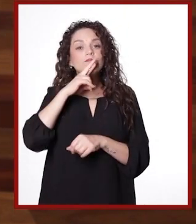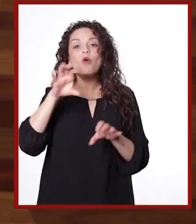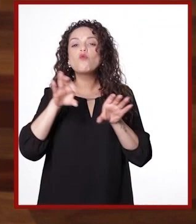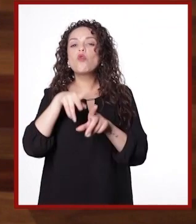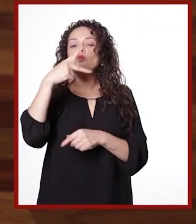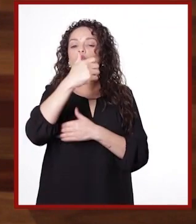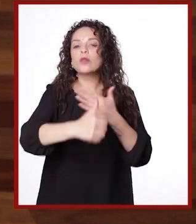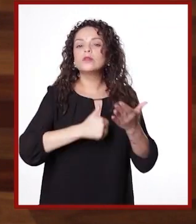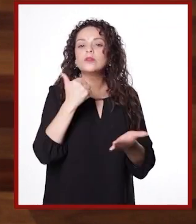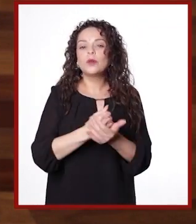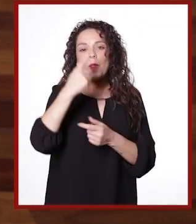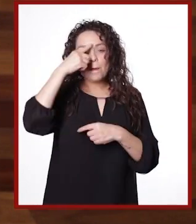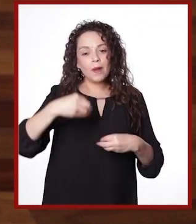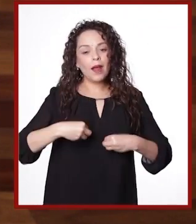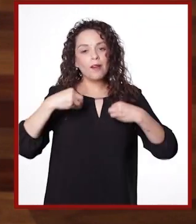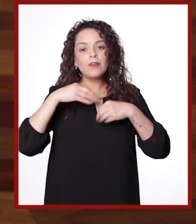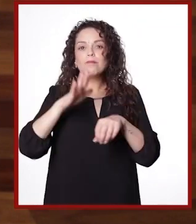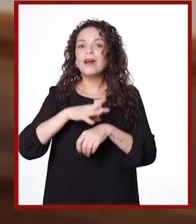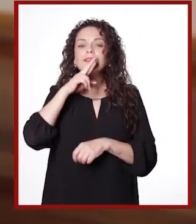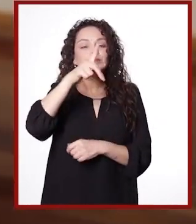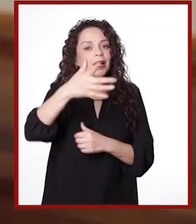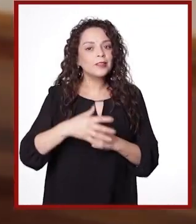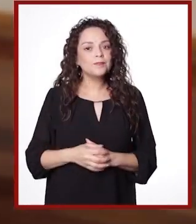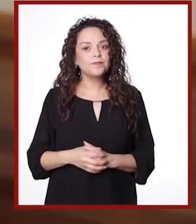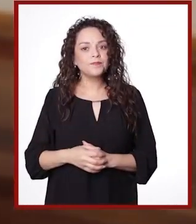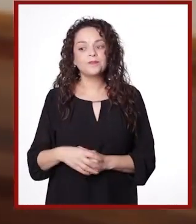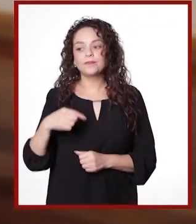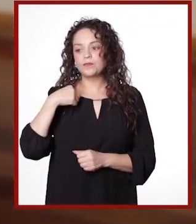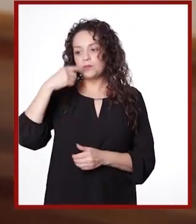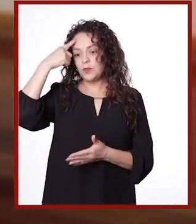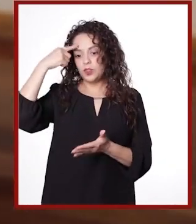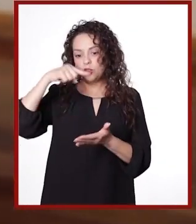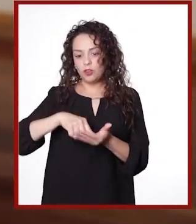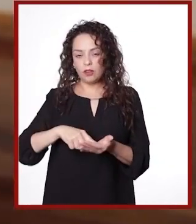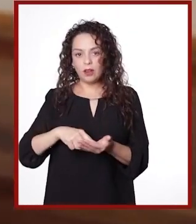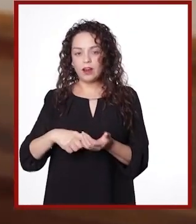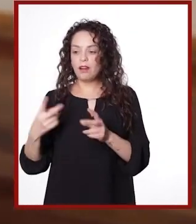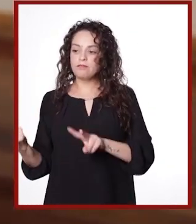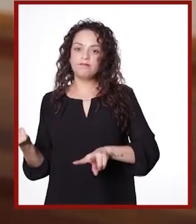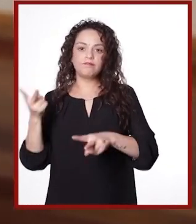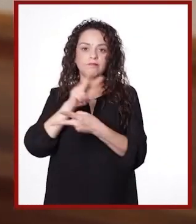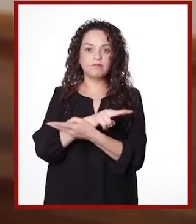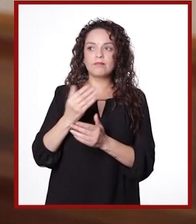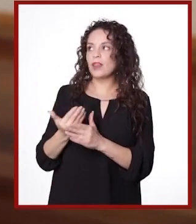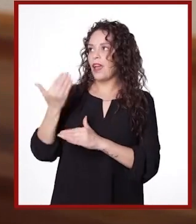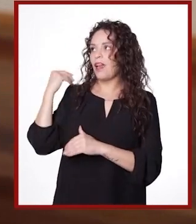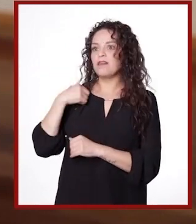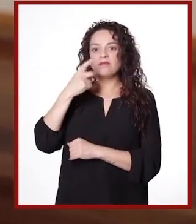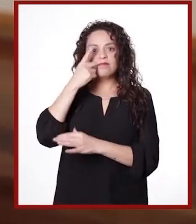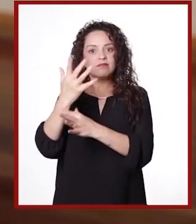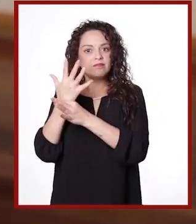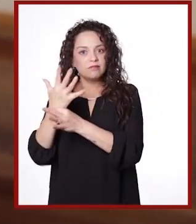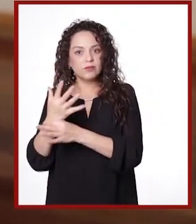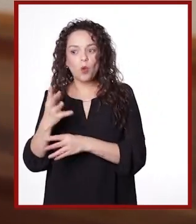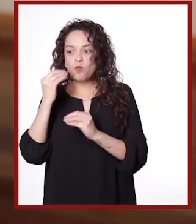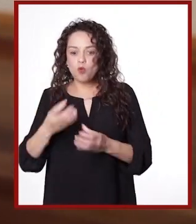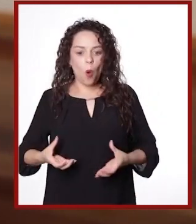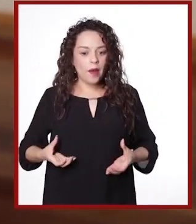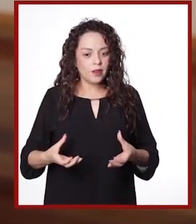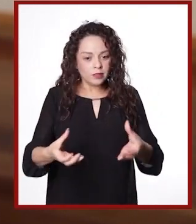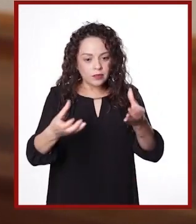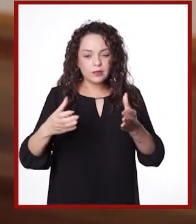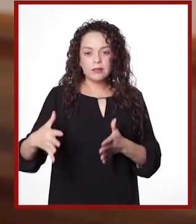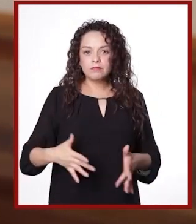sería tu ciudad ideal para vivir en el futuro? Yo creo que al contrario de lo que creía al principio, con muchas calles